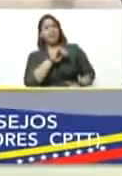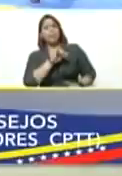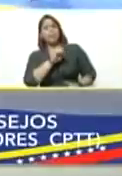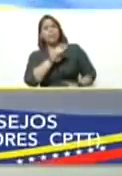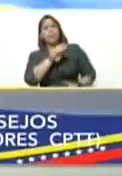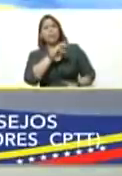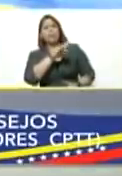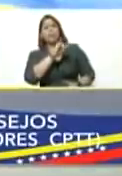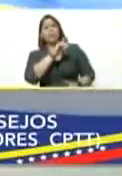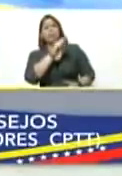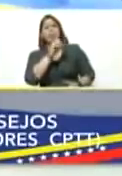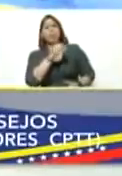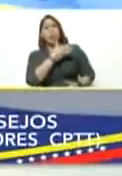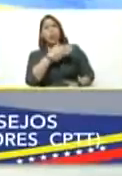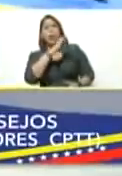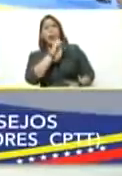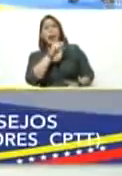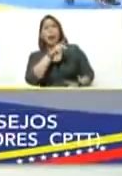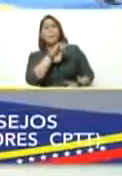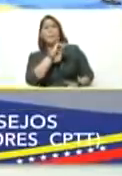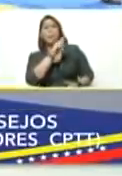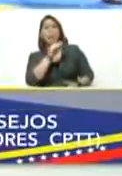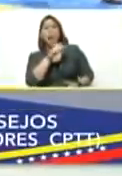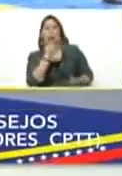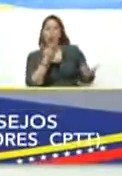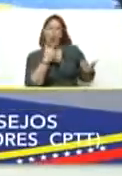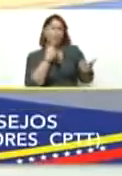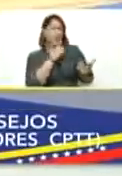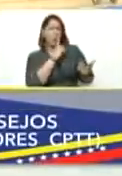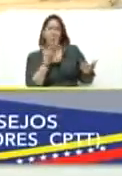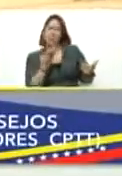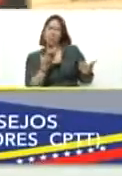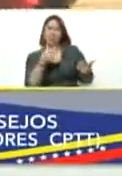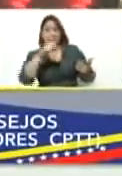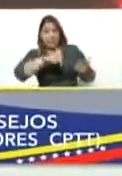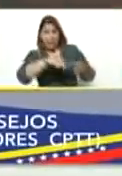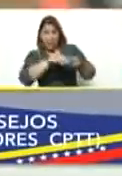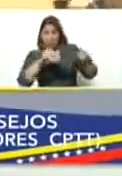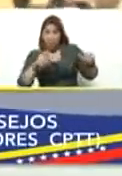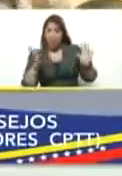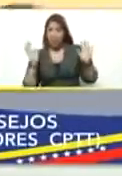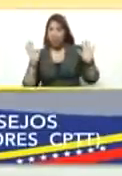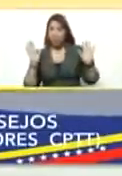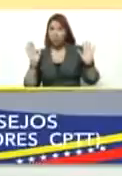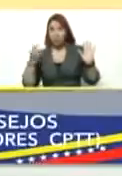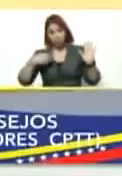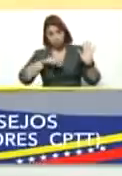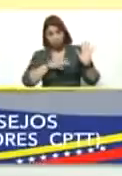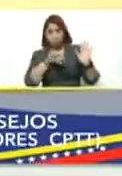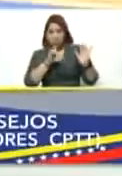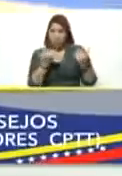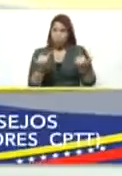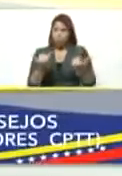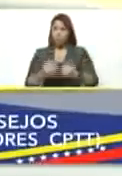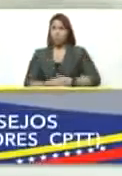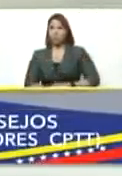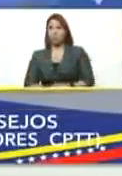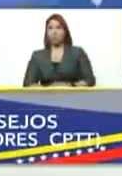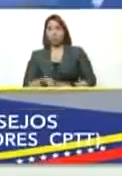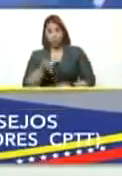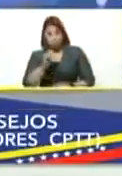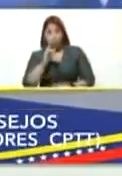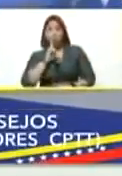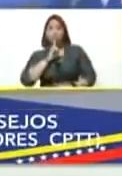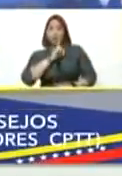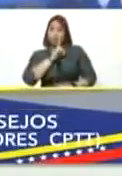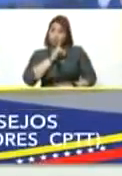son los periodistas. Estamos desde Distrito Capital. Esta tierra que estamos nosotros ahorita tiene nombre. Y